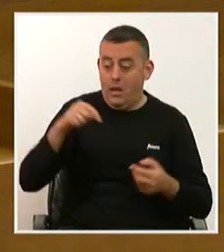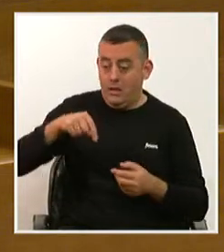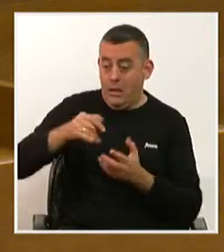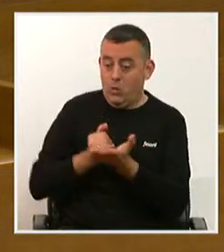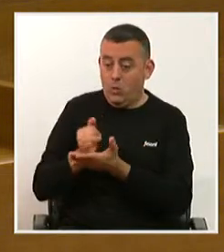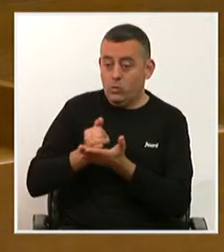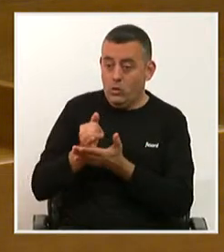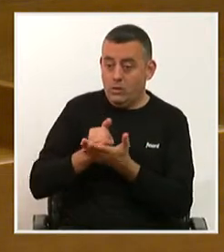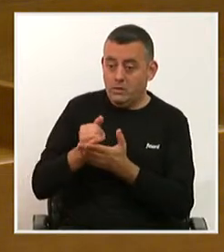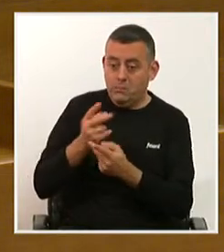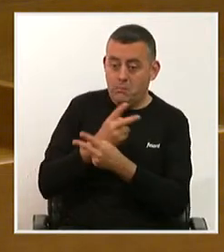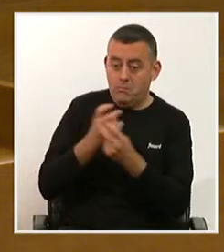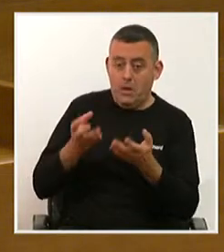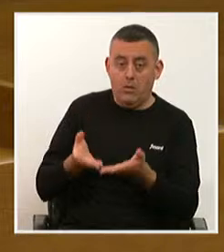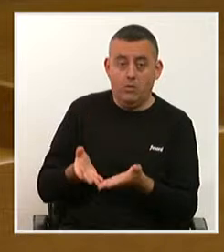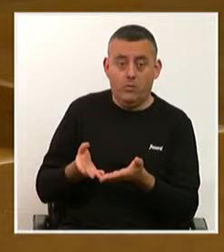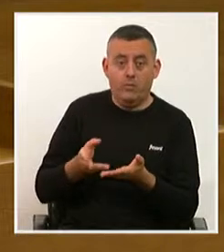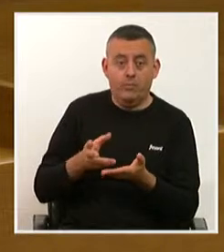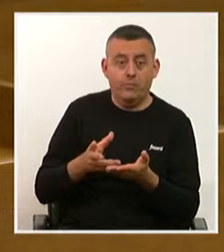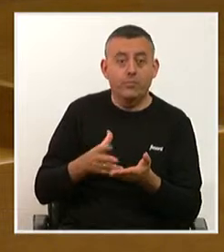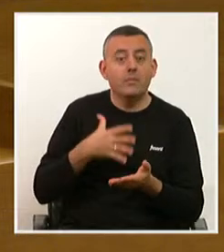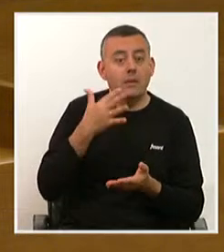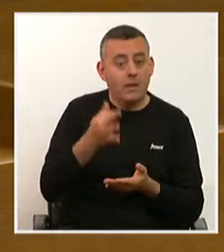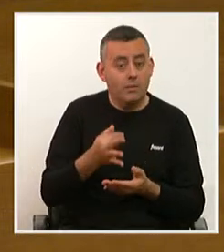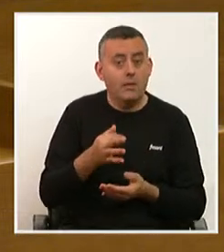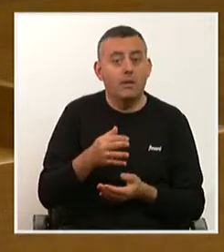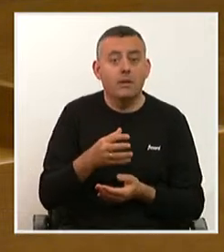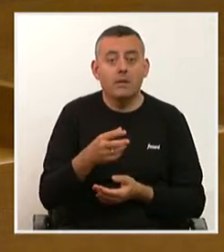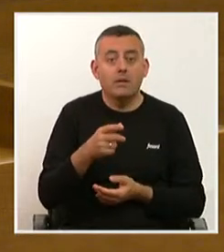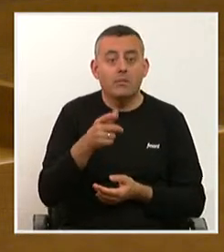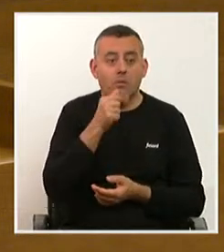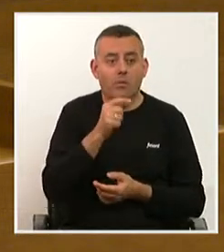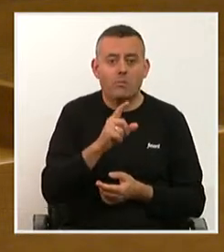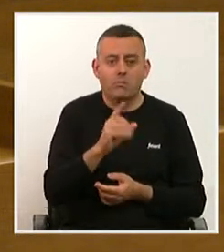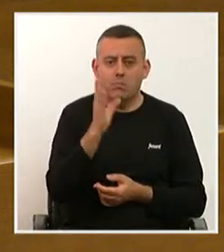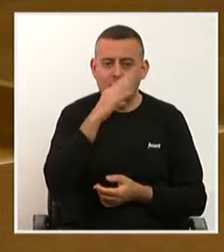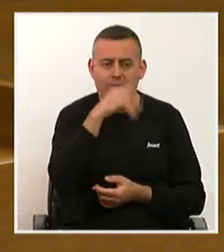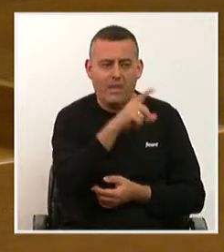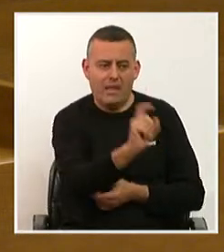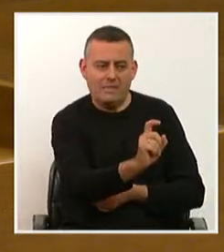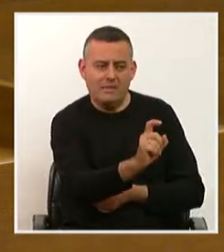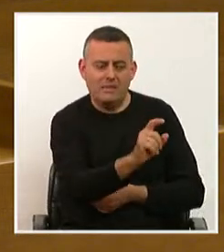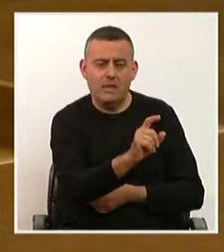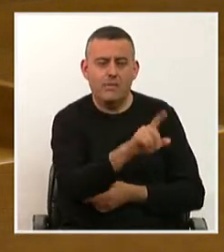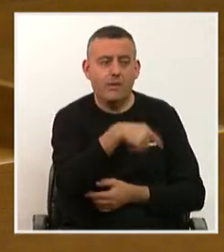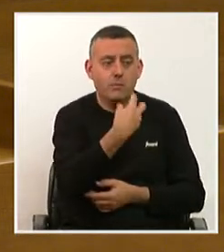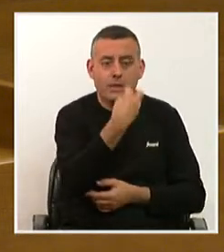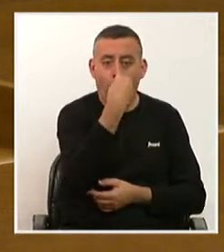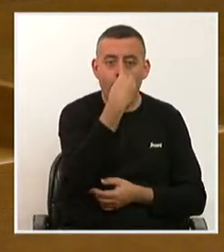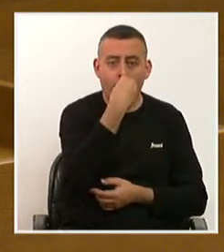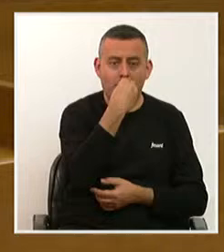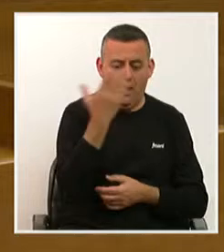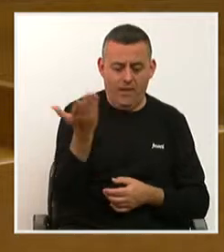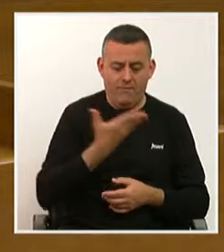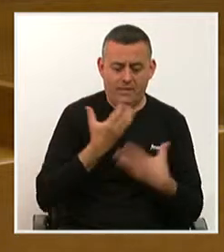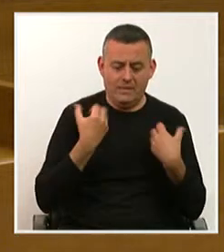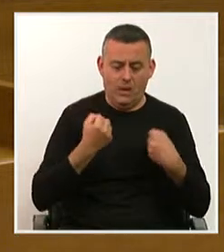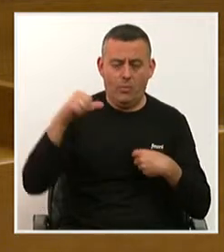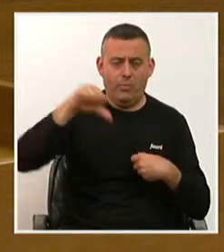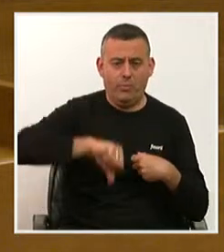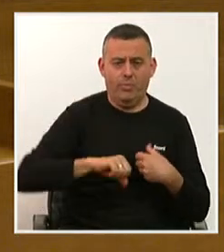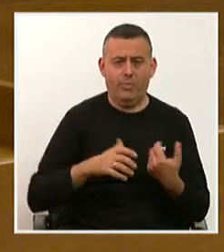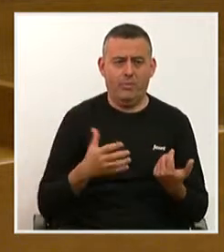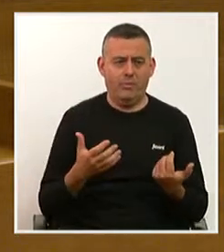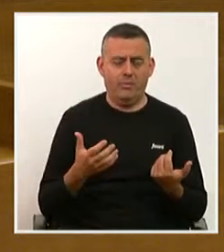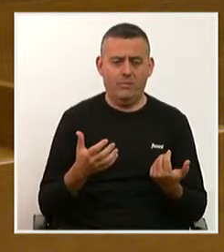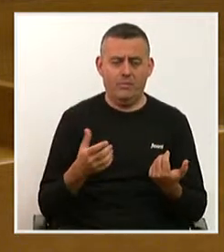solamente eso sino también a los consumidores ya que muchos de esos pesticidas son nocivos para su salud mire la competencia lea no solamente